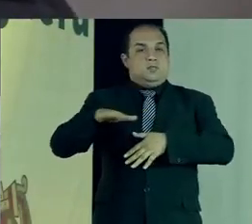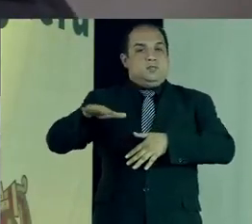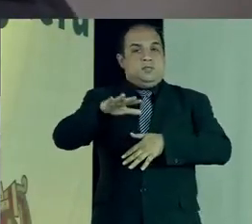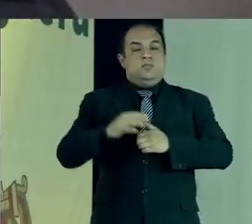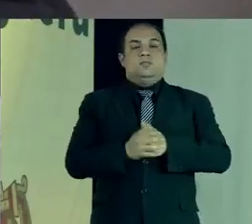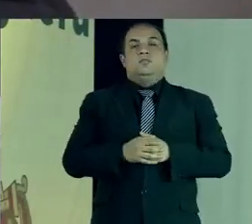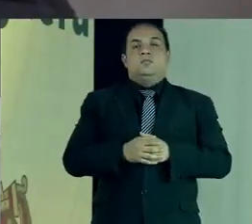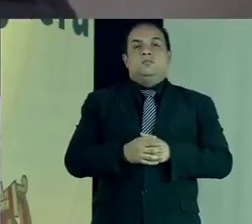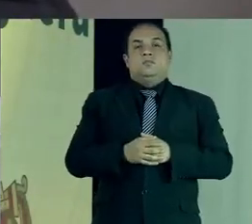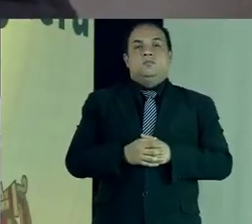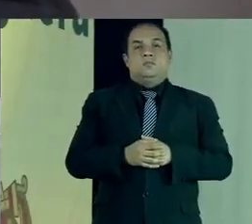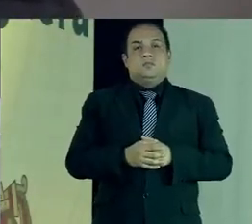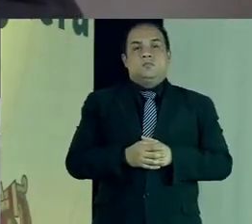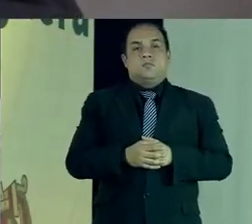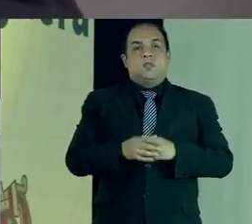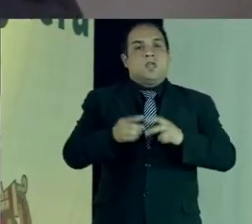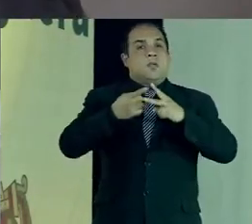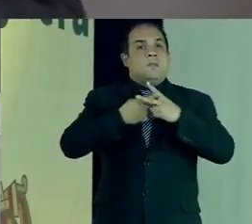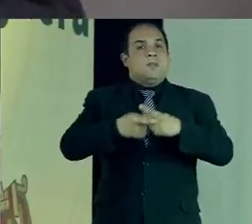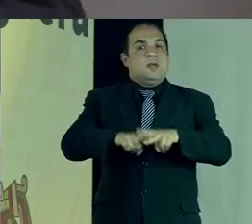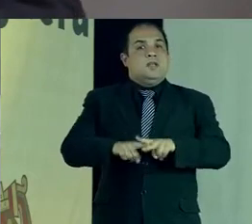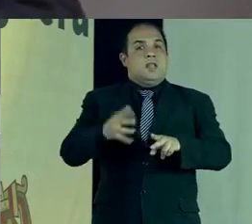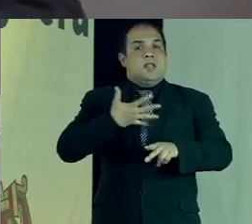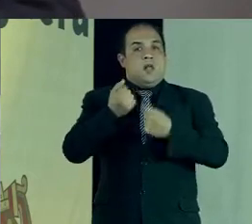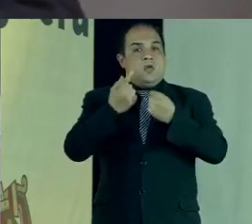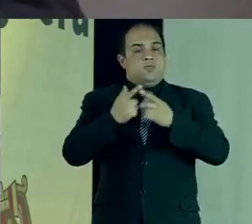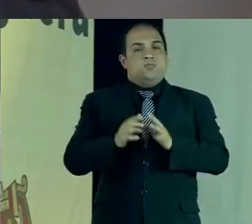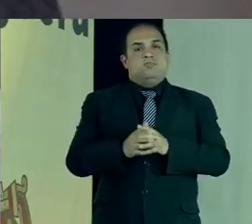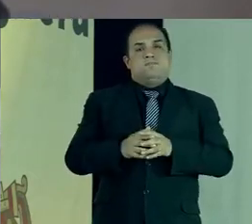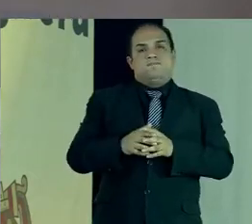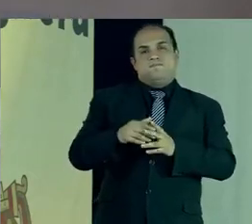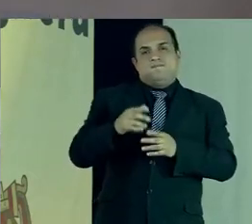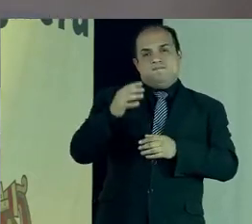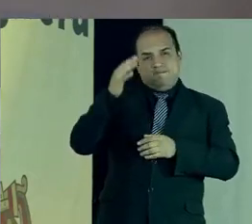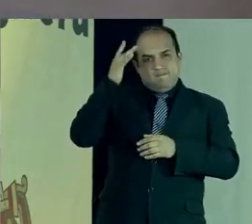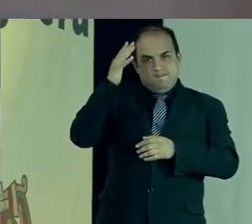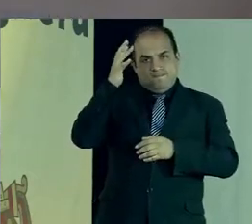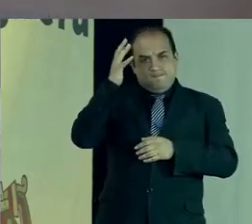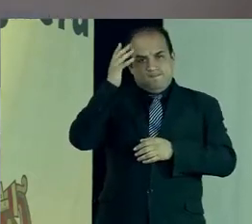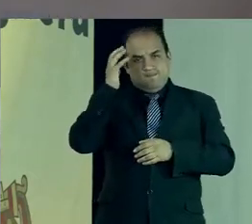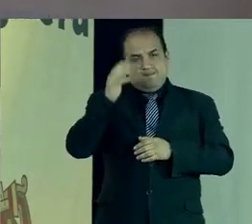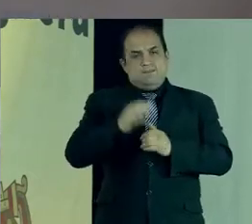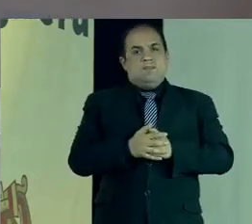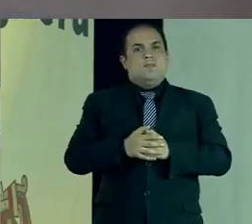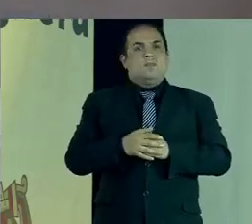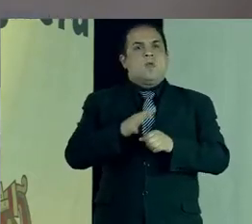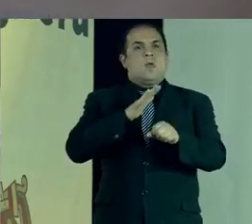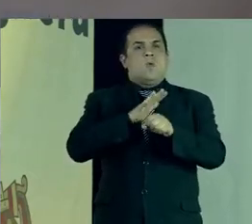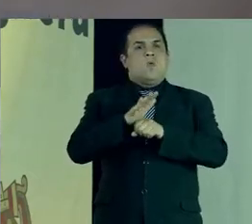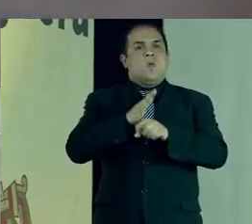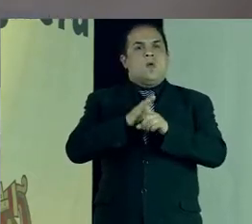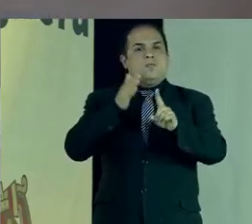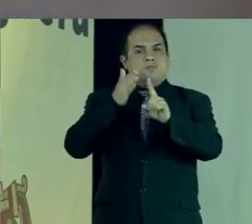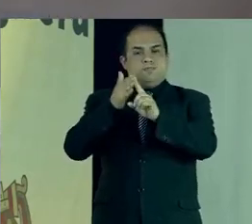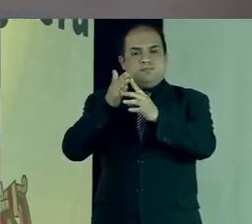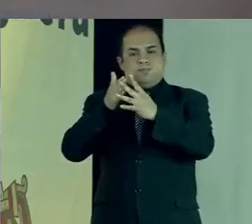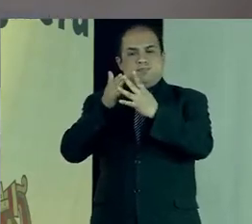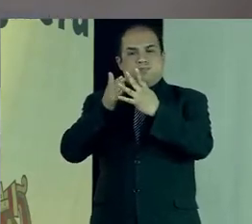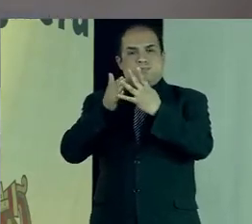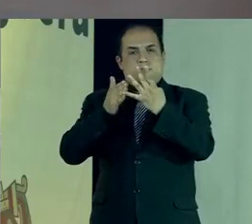panamericana de la salud ya han empezado a tener algunas reflexiones sobre los determinantes sociales de